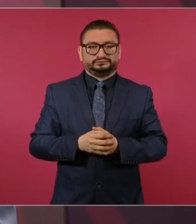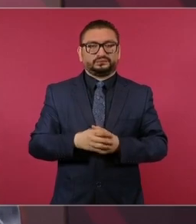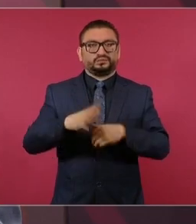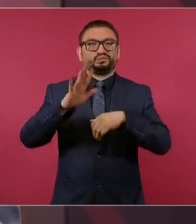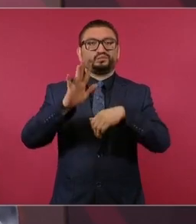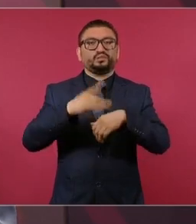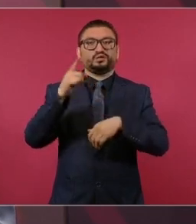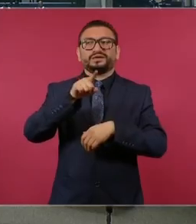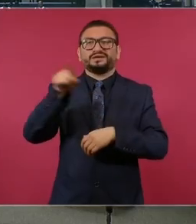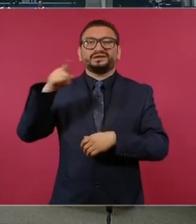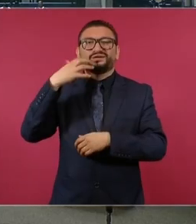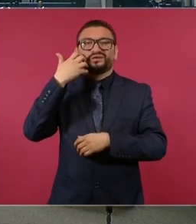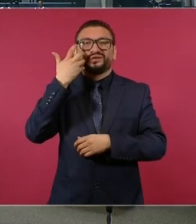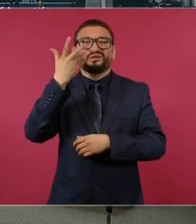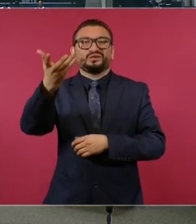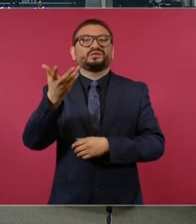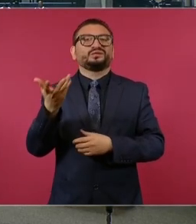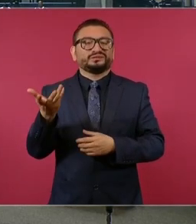Porque ellos querían, pues,